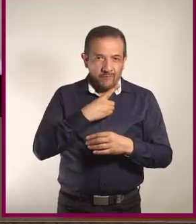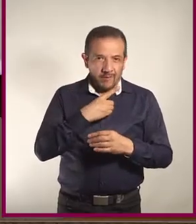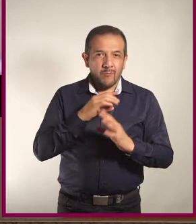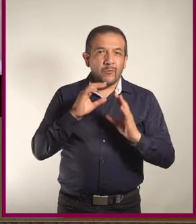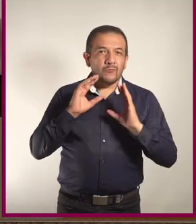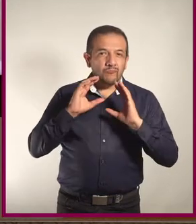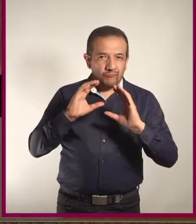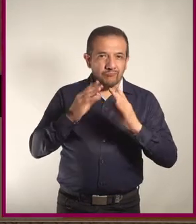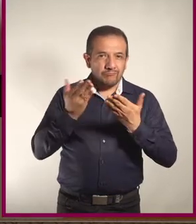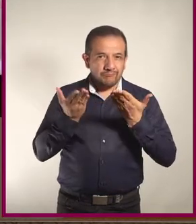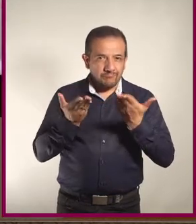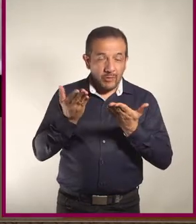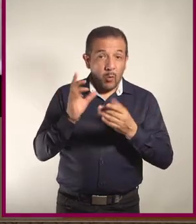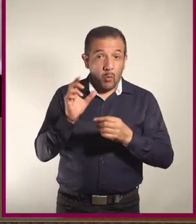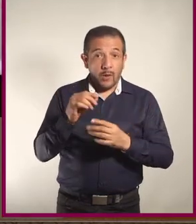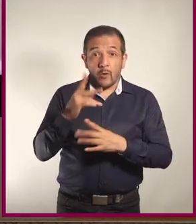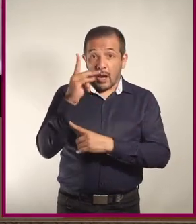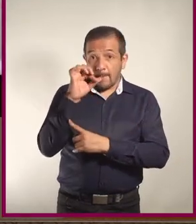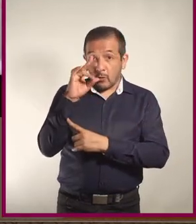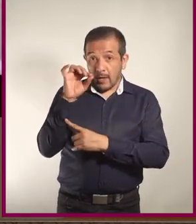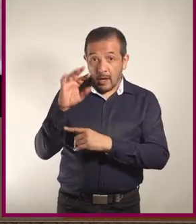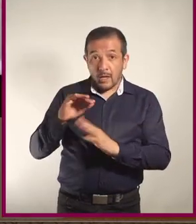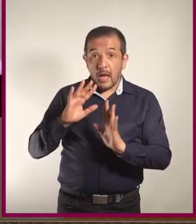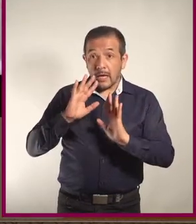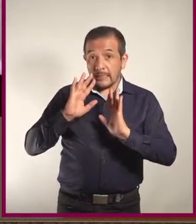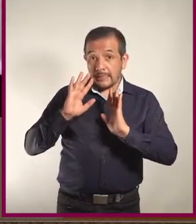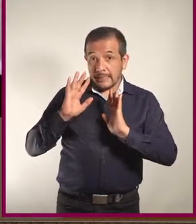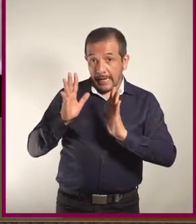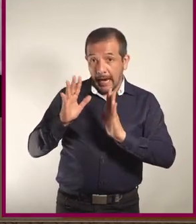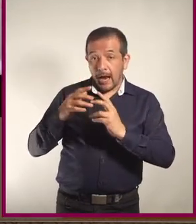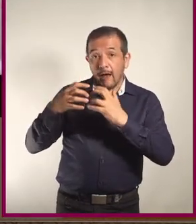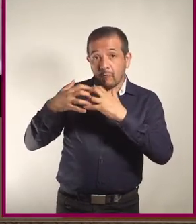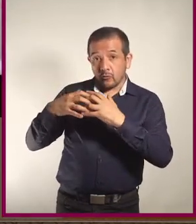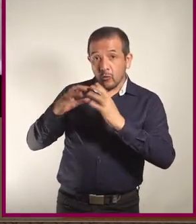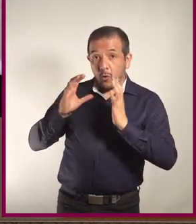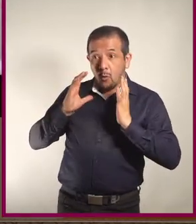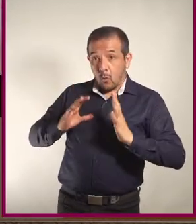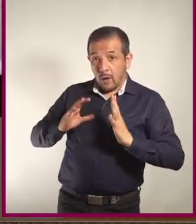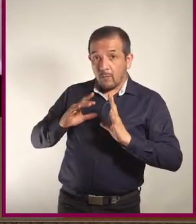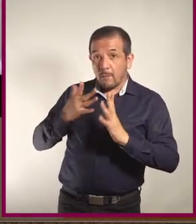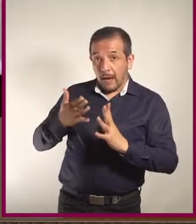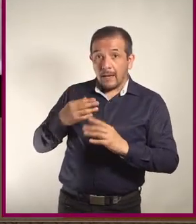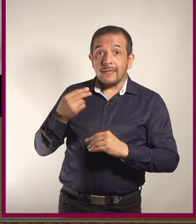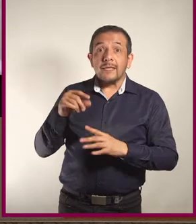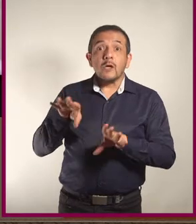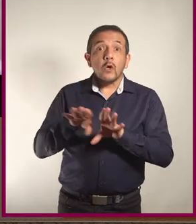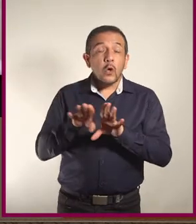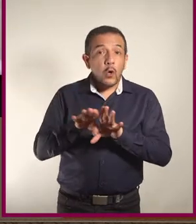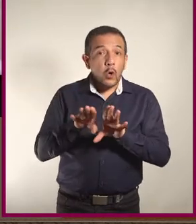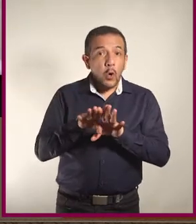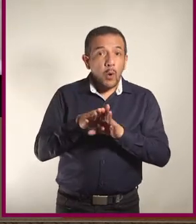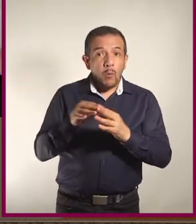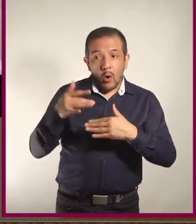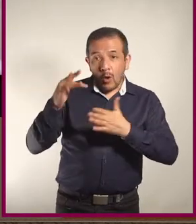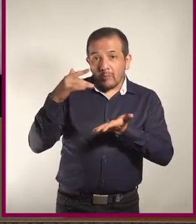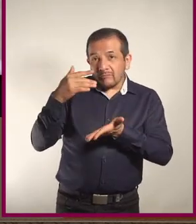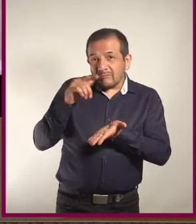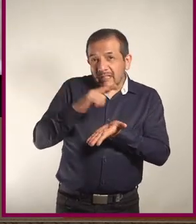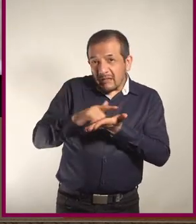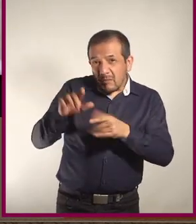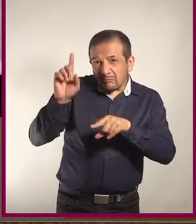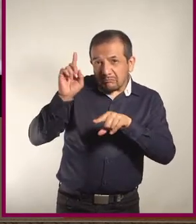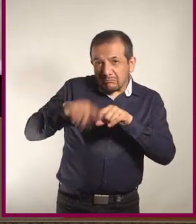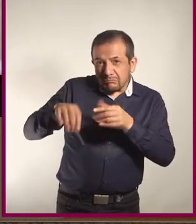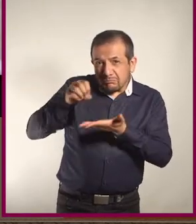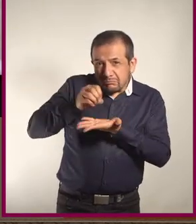porque una vez cumplida la función de la proteína, el exceso se elimina y se elimina a través del riñón